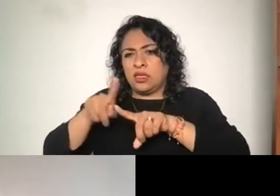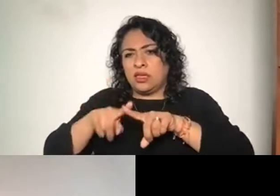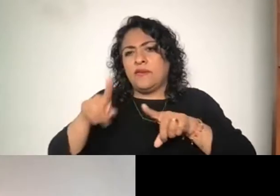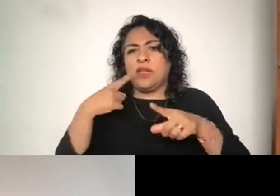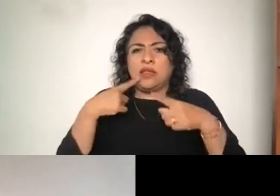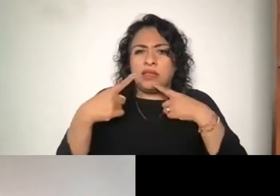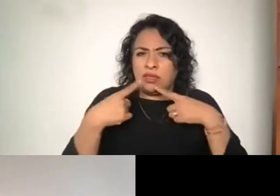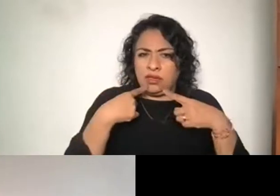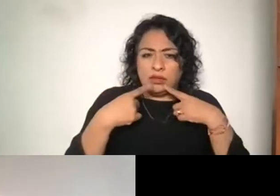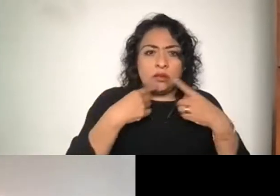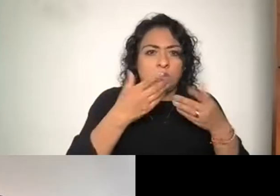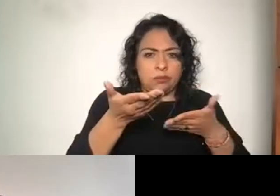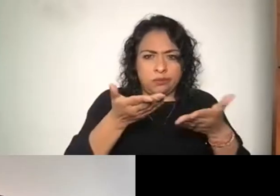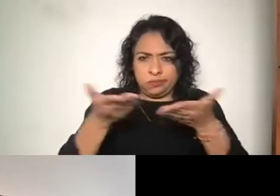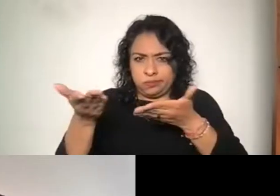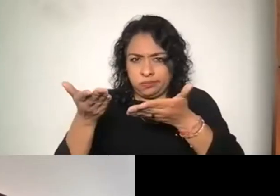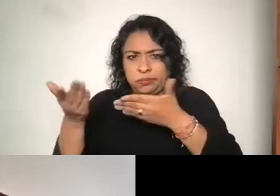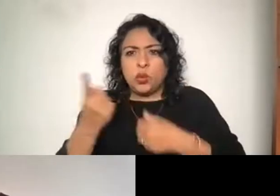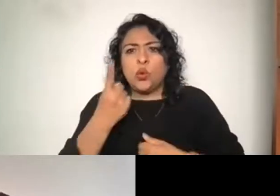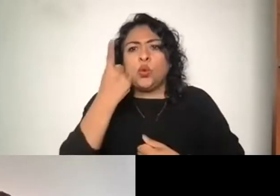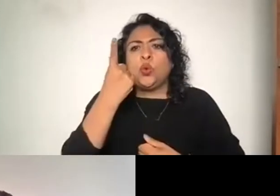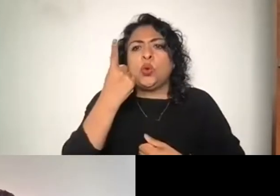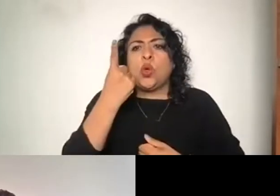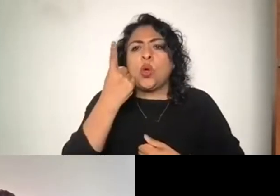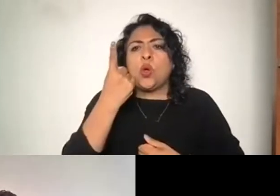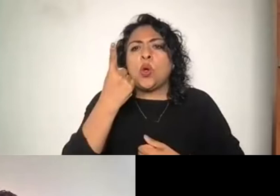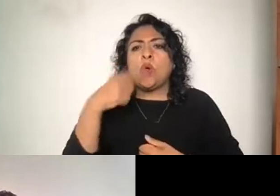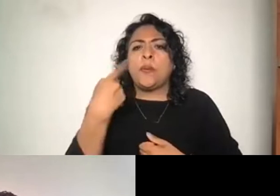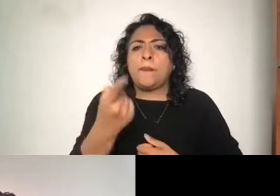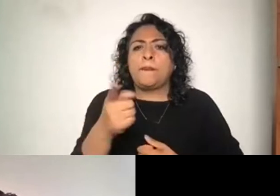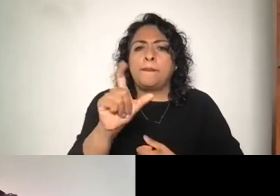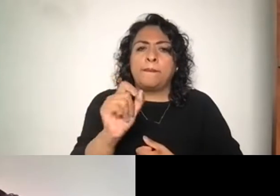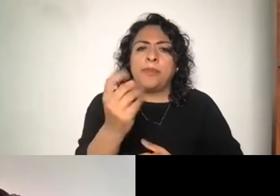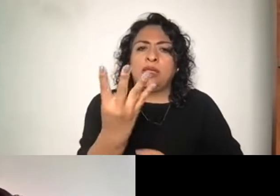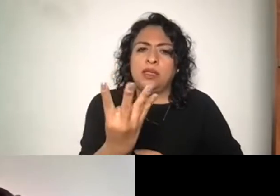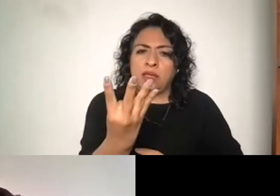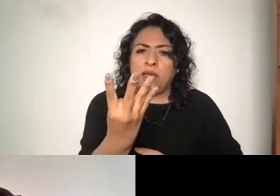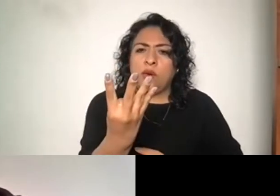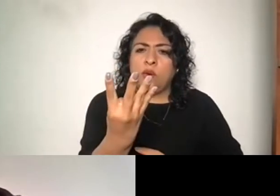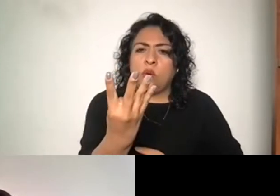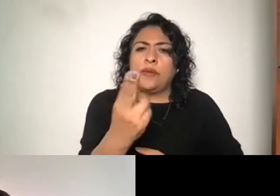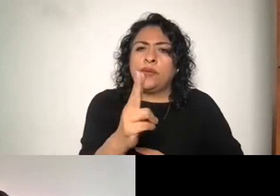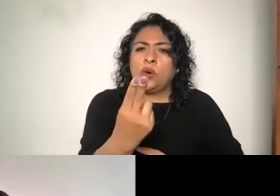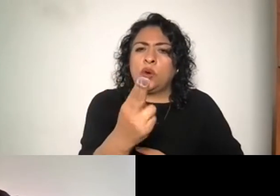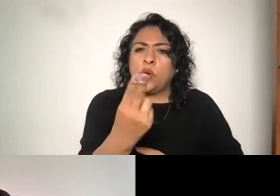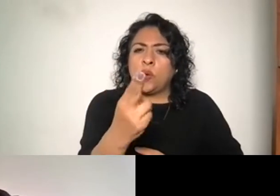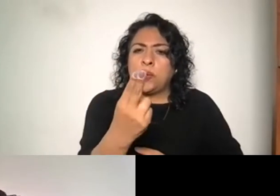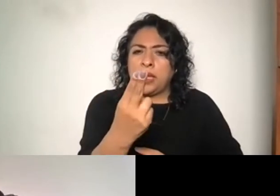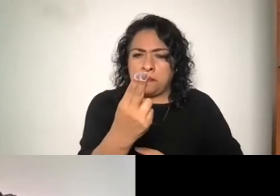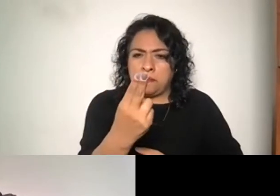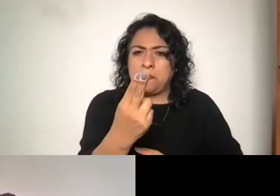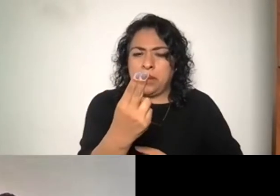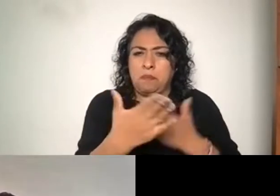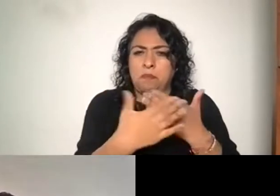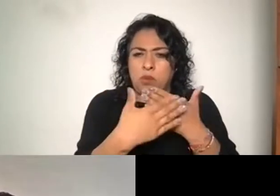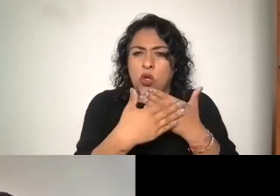diálogos con ellos, pero uno de ellos va a ser el próximo 24 de noviembre y